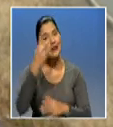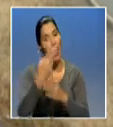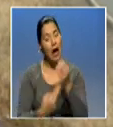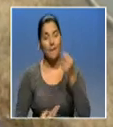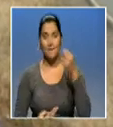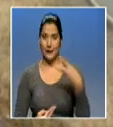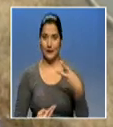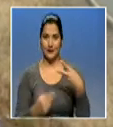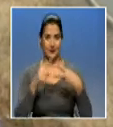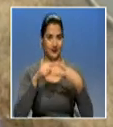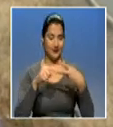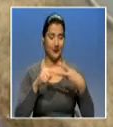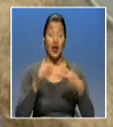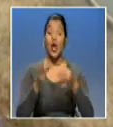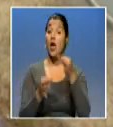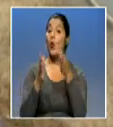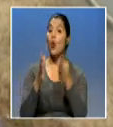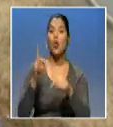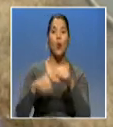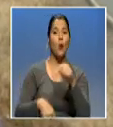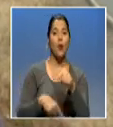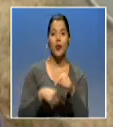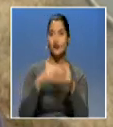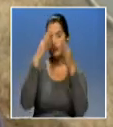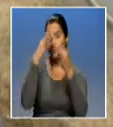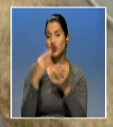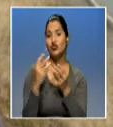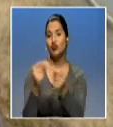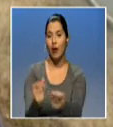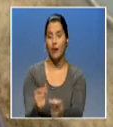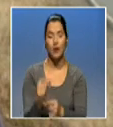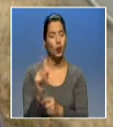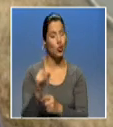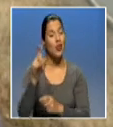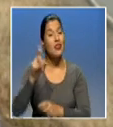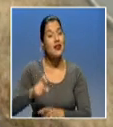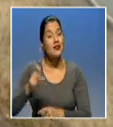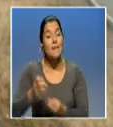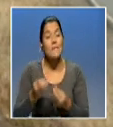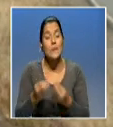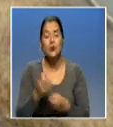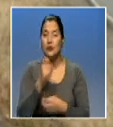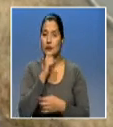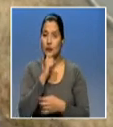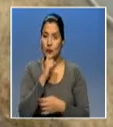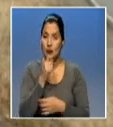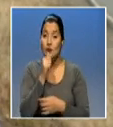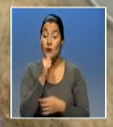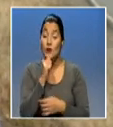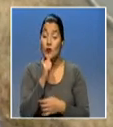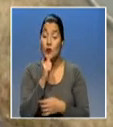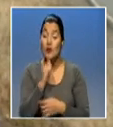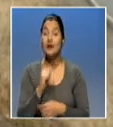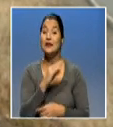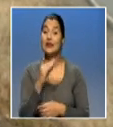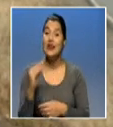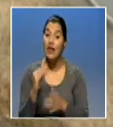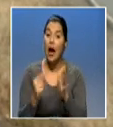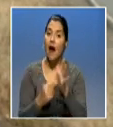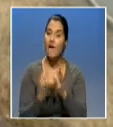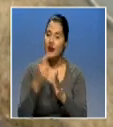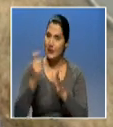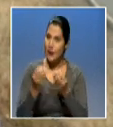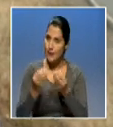el juez, debe además actuar con mucha prudencia y hay argumentos que requieren